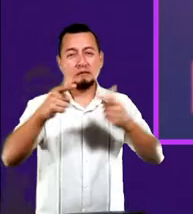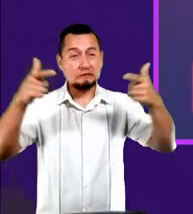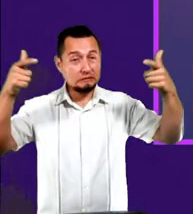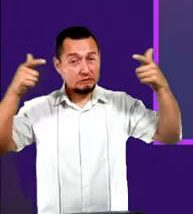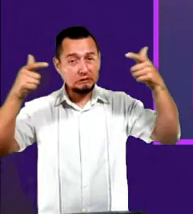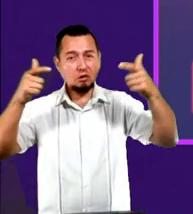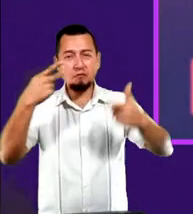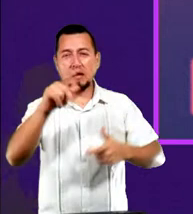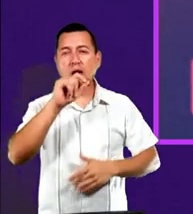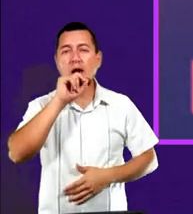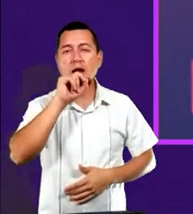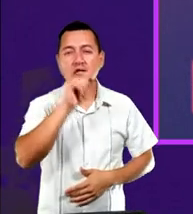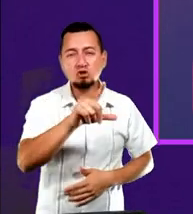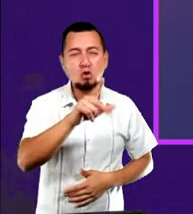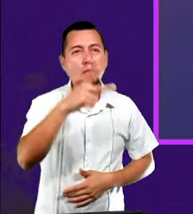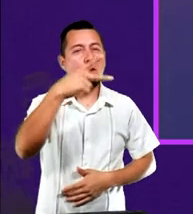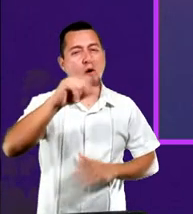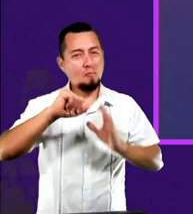internacionales.